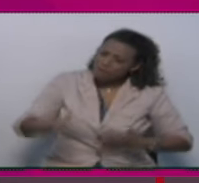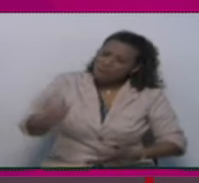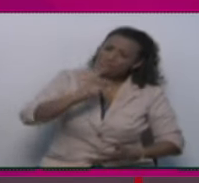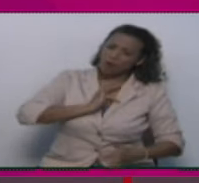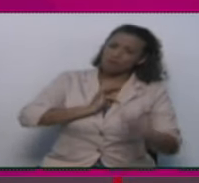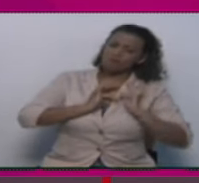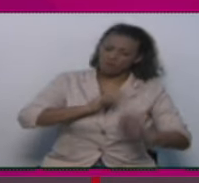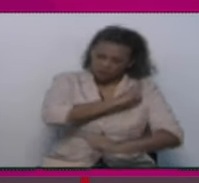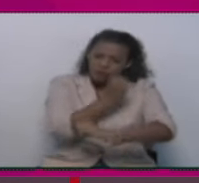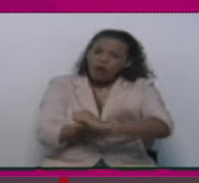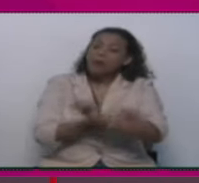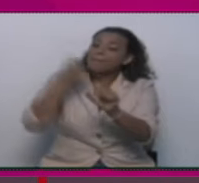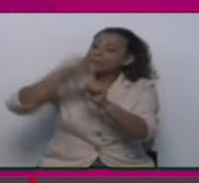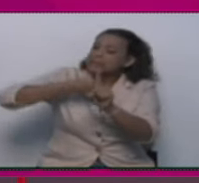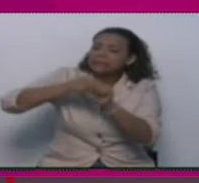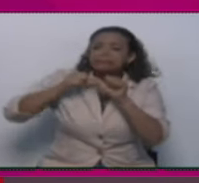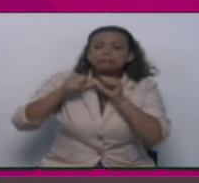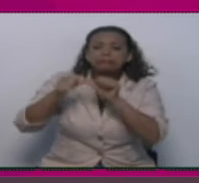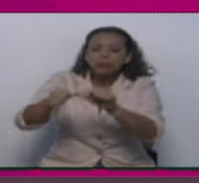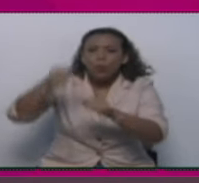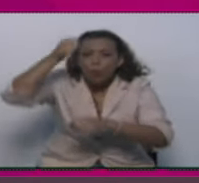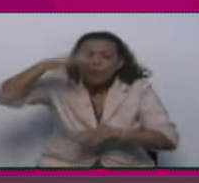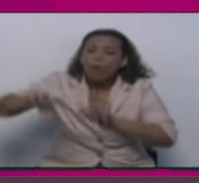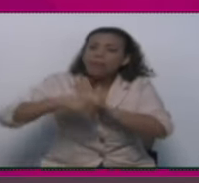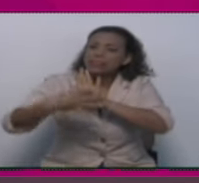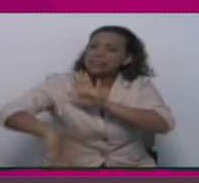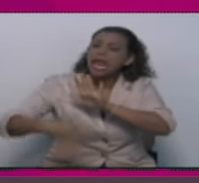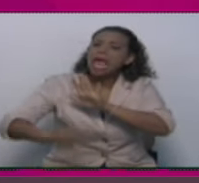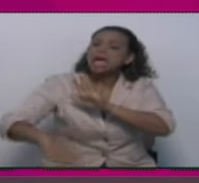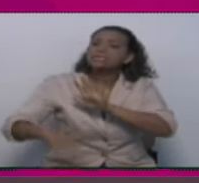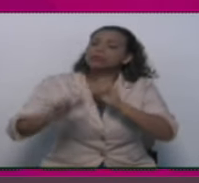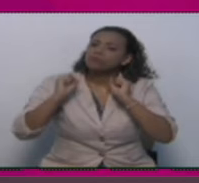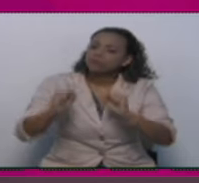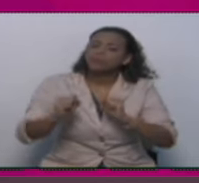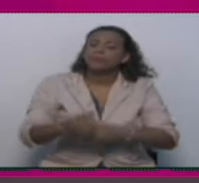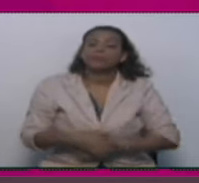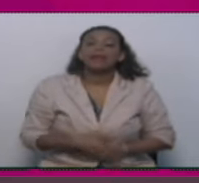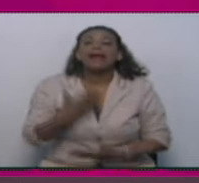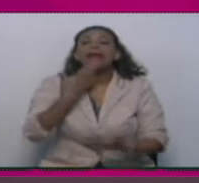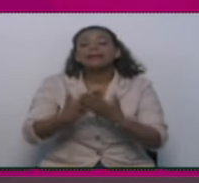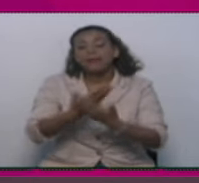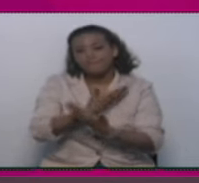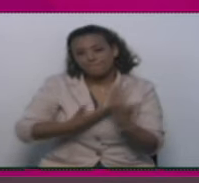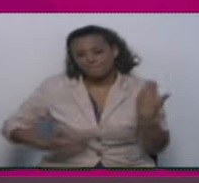para seguir luchando por nuestros derechos inalienables. Gracias, señor presidente.